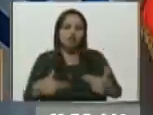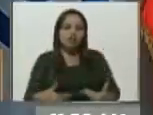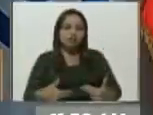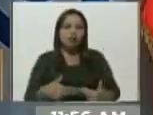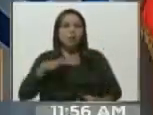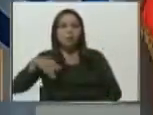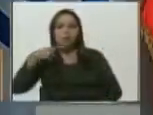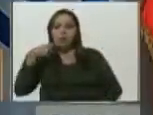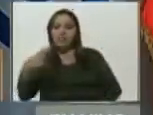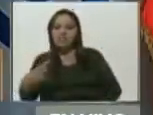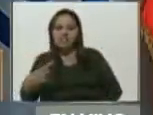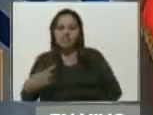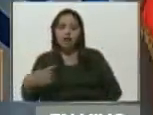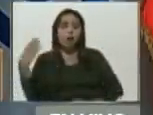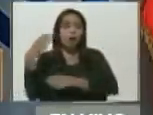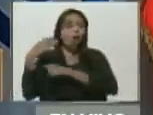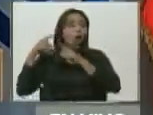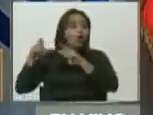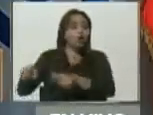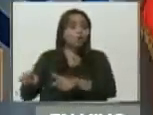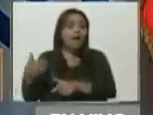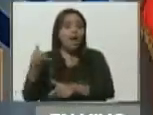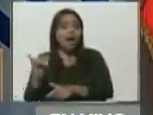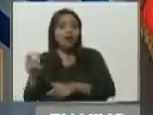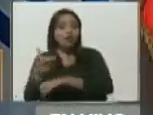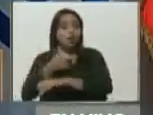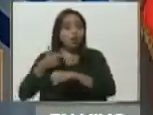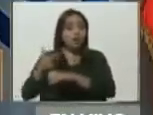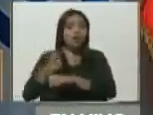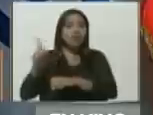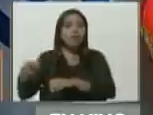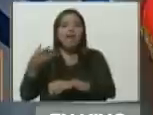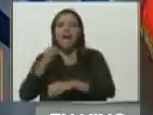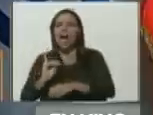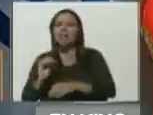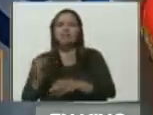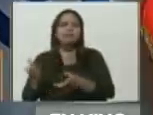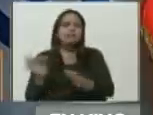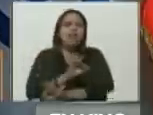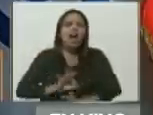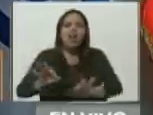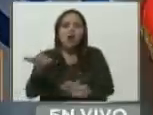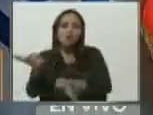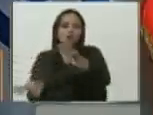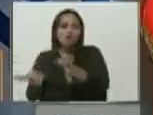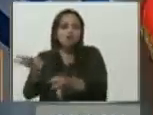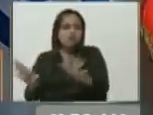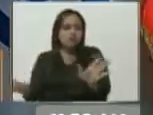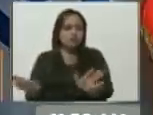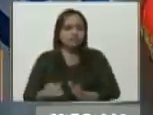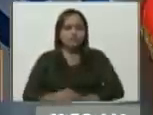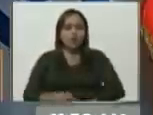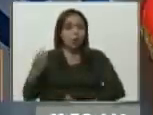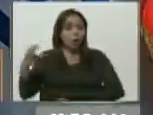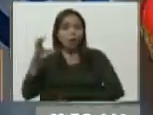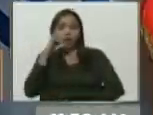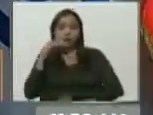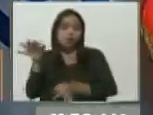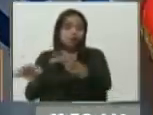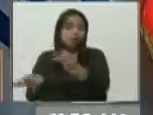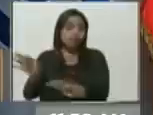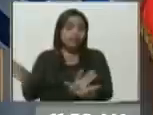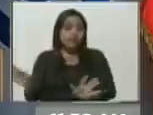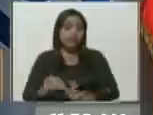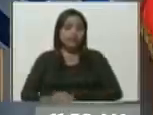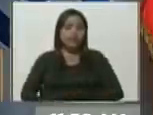Colombia, aparte del terrorismo de Estado, ha reinado la impunidad absoluta. Y ese proyecto